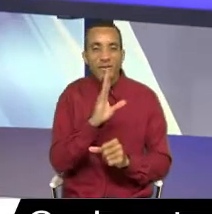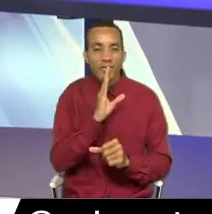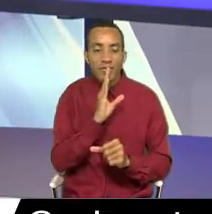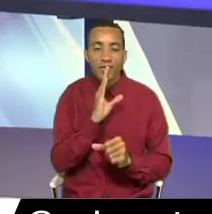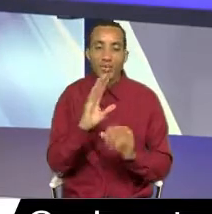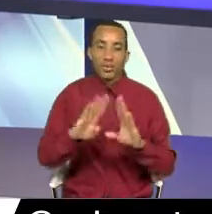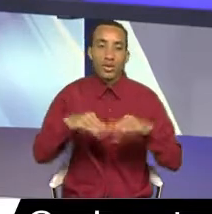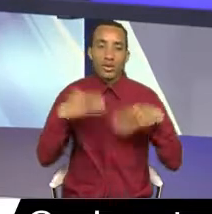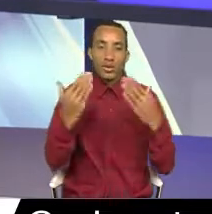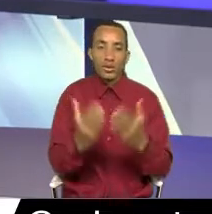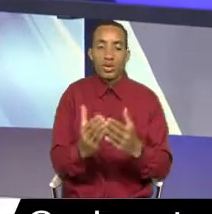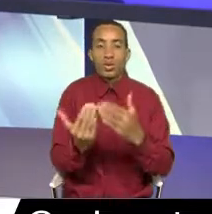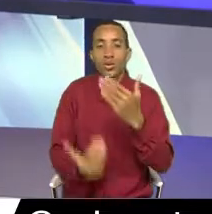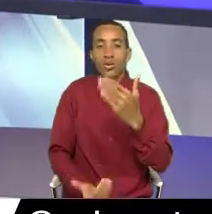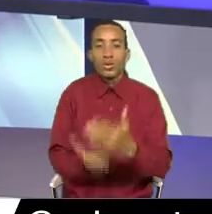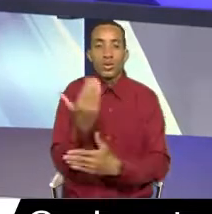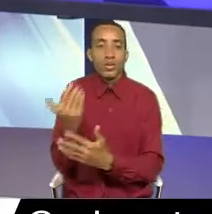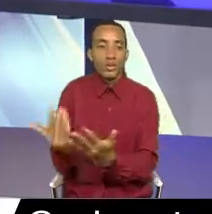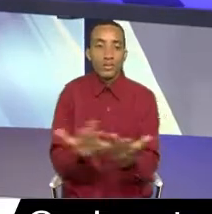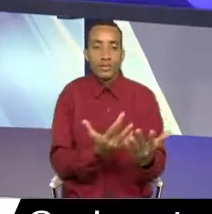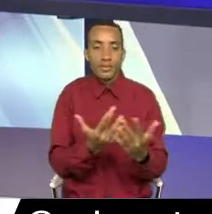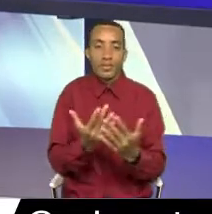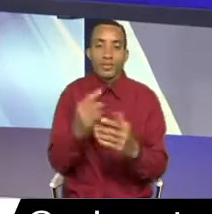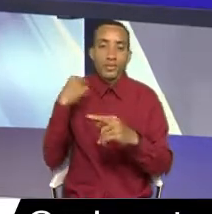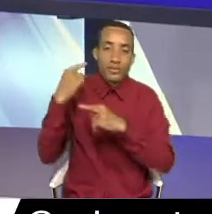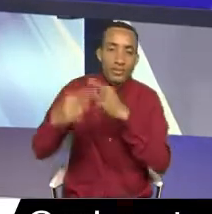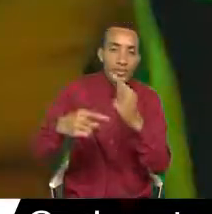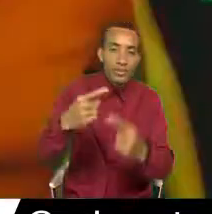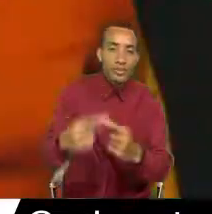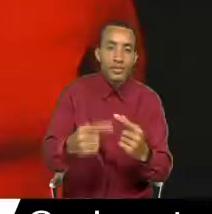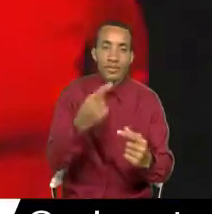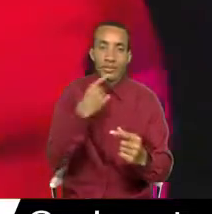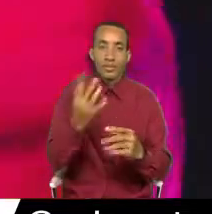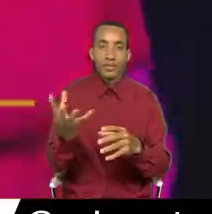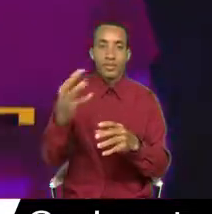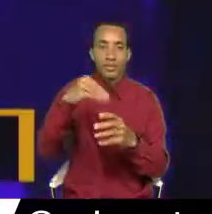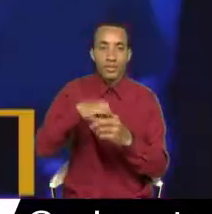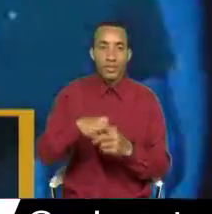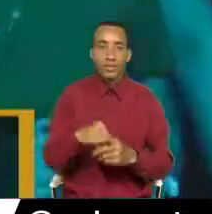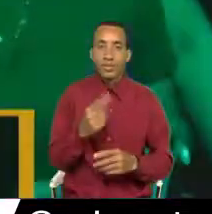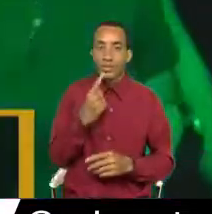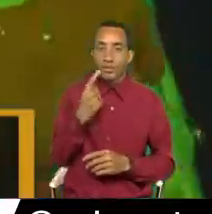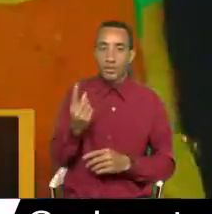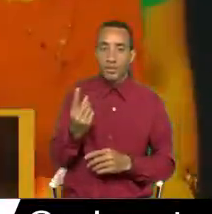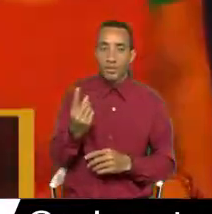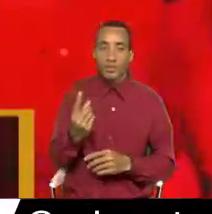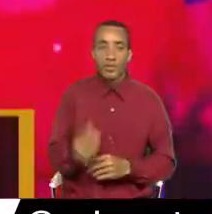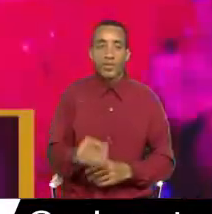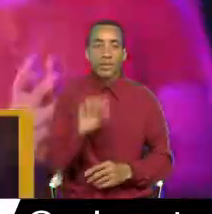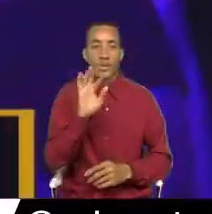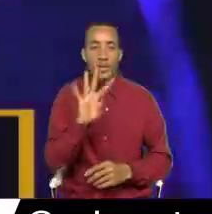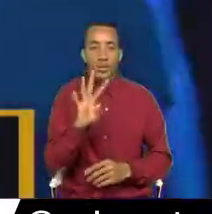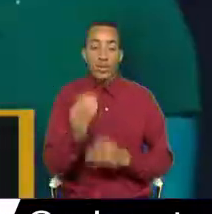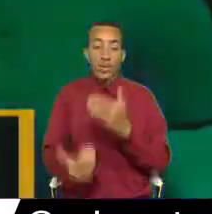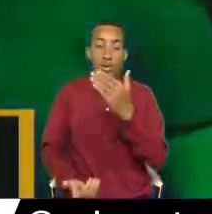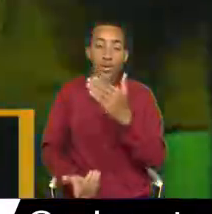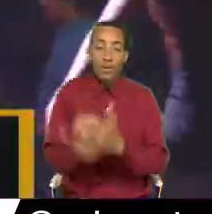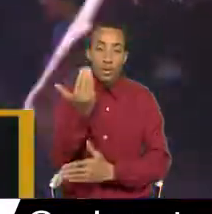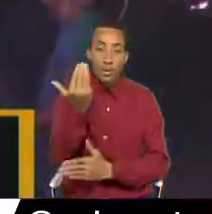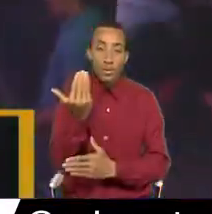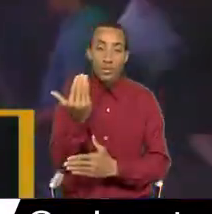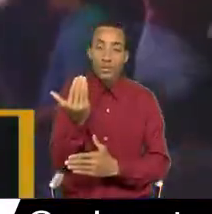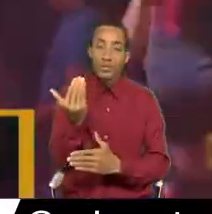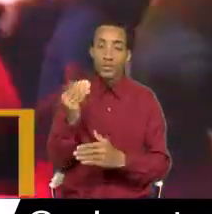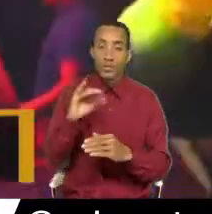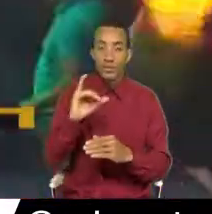de quienes integran esta comunidad educativa. El coordinador del nivel 4 del Liceo Nueva Generación, Elvis Vargas, habló para